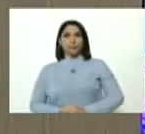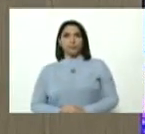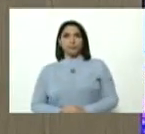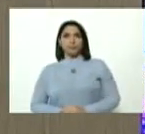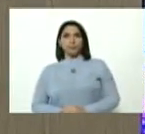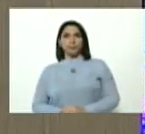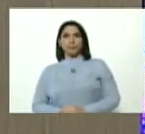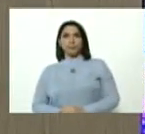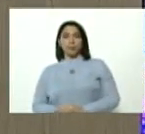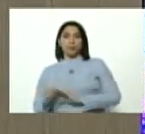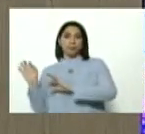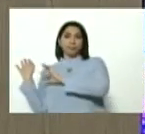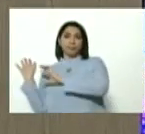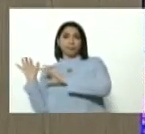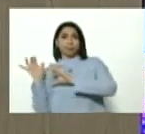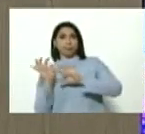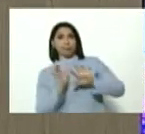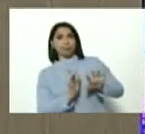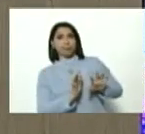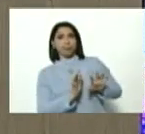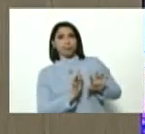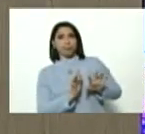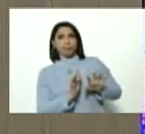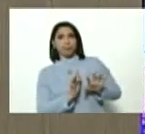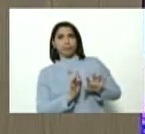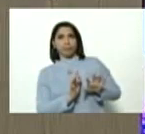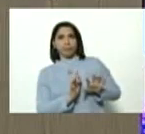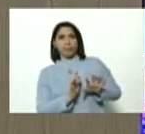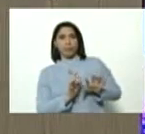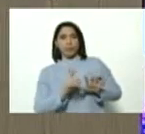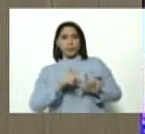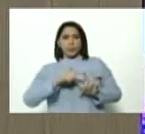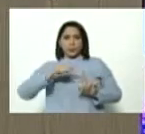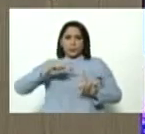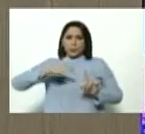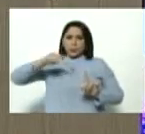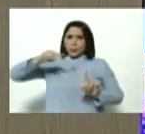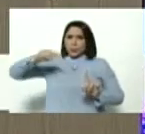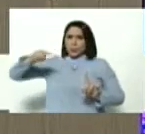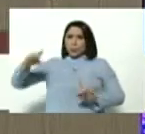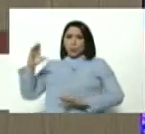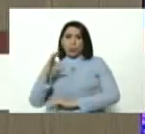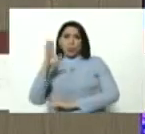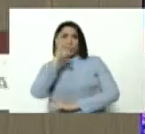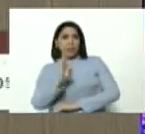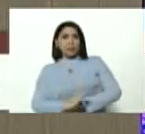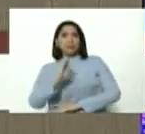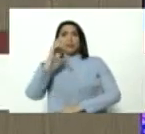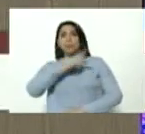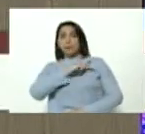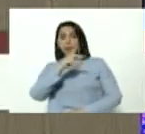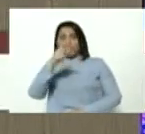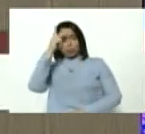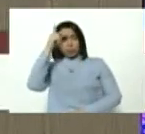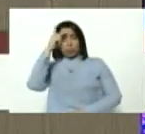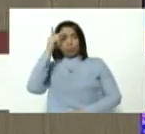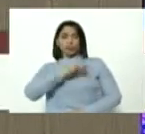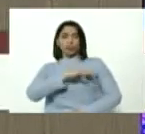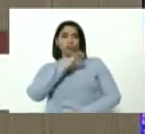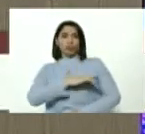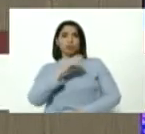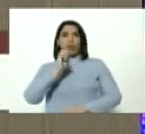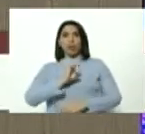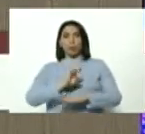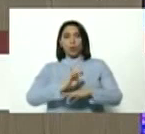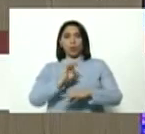aluvión exponencial de las curvas de Colombia, de Brasil, de Perú, de Chile, de